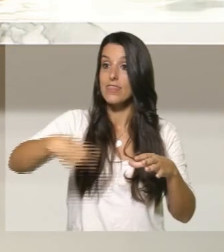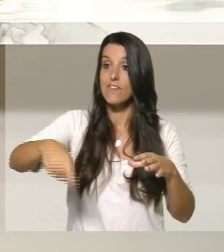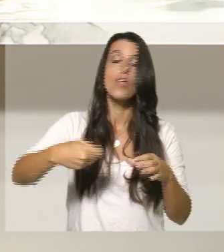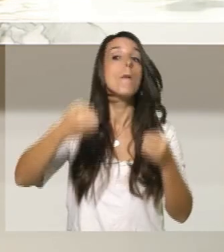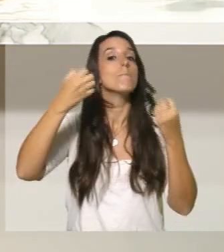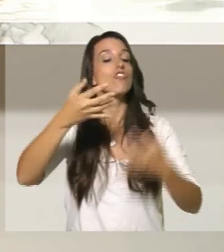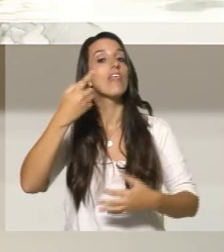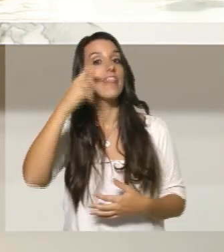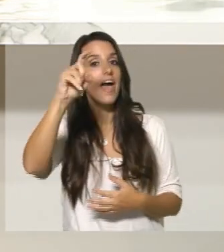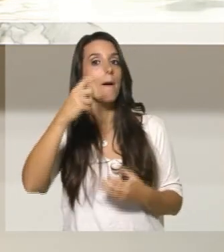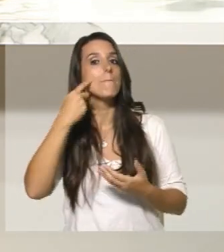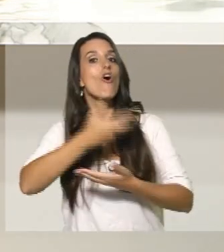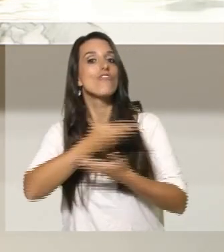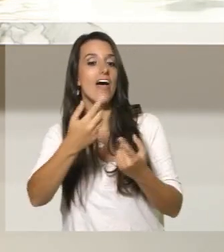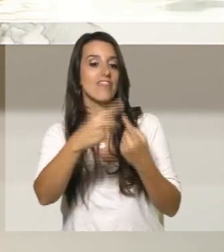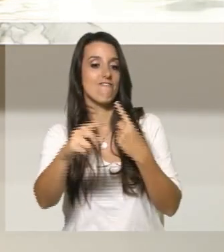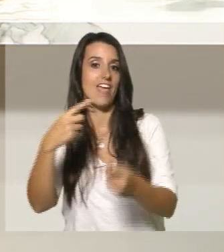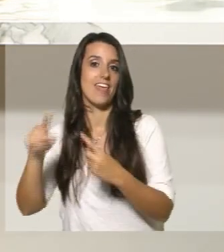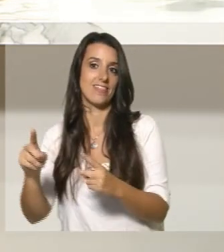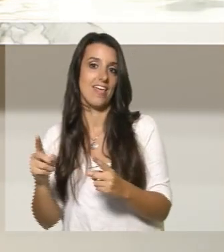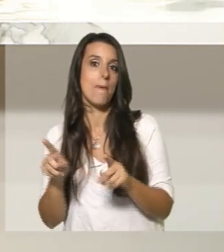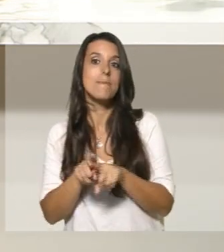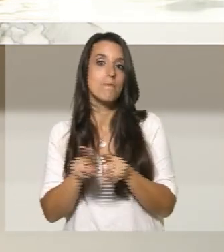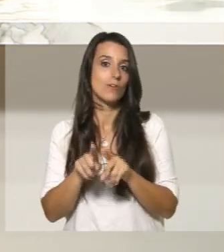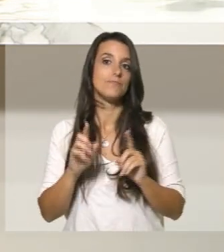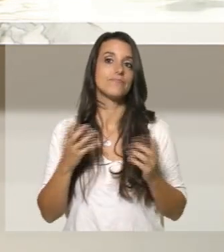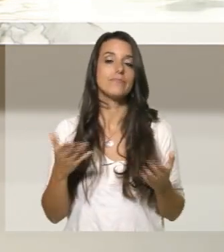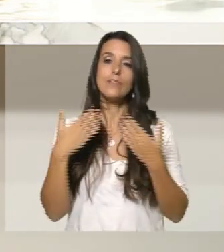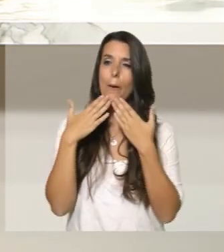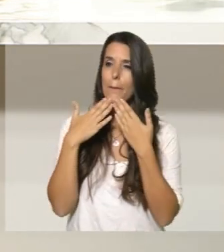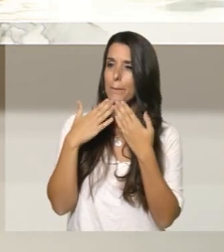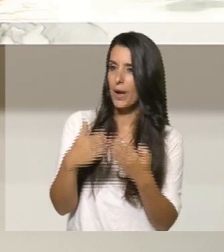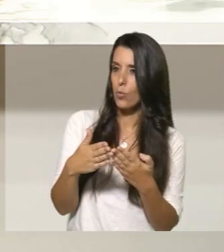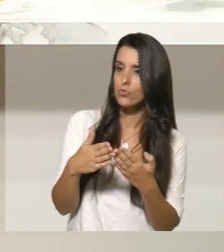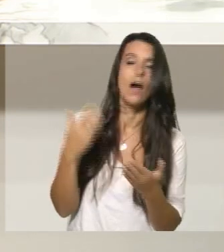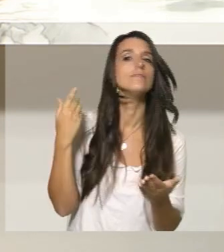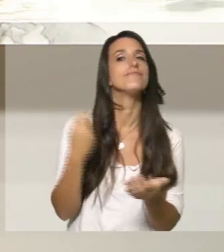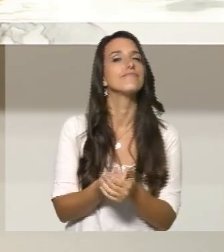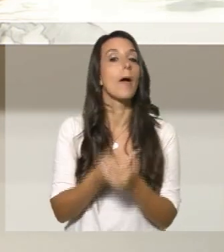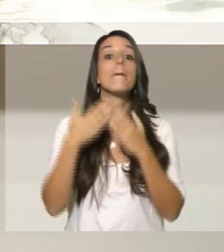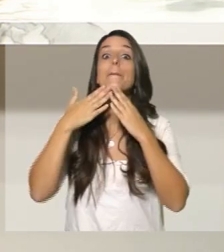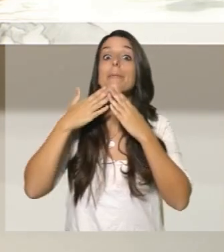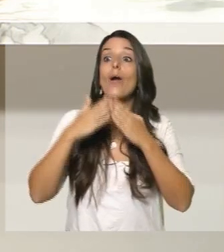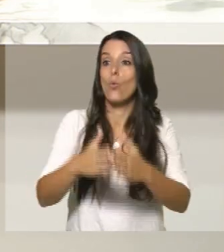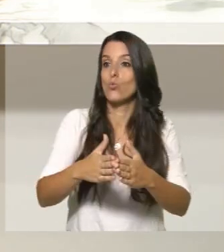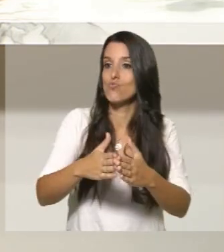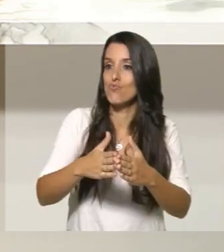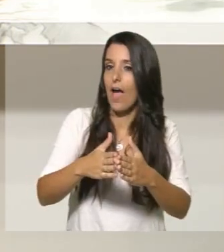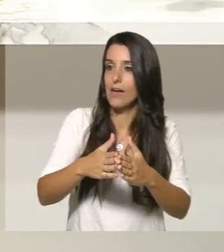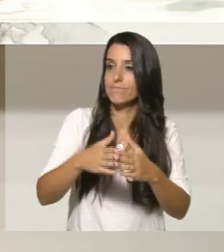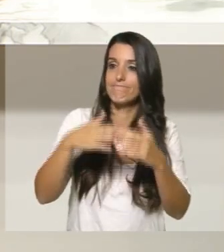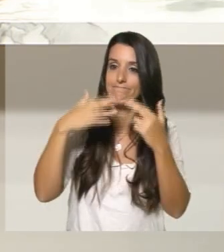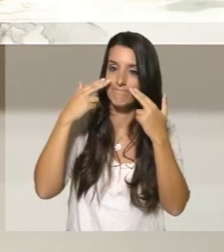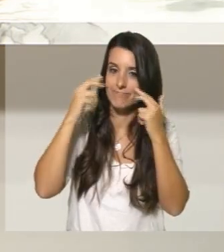mostrarles distintos tipos de masa con un mismo agente leudante. La pregunta del siglo, ¿no? Que la tenemos que hacer. Primero que nada, ya